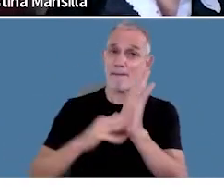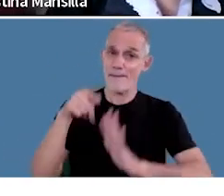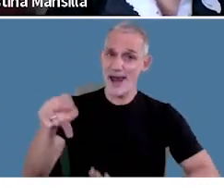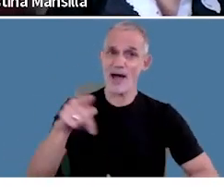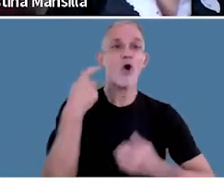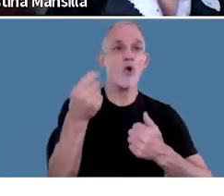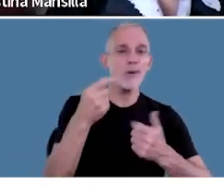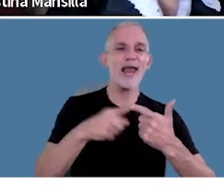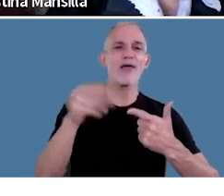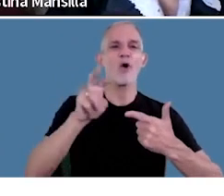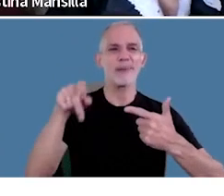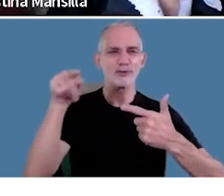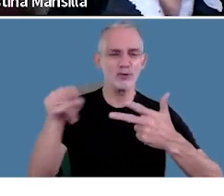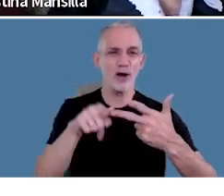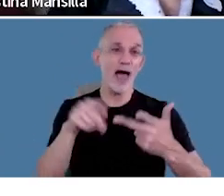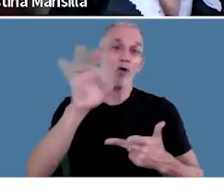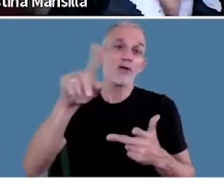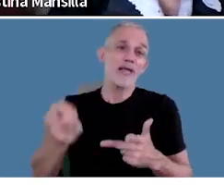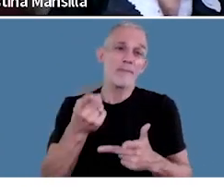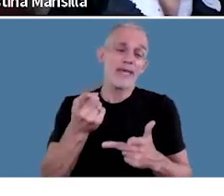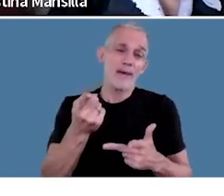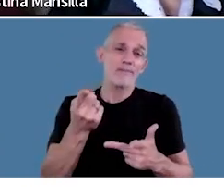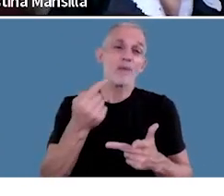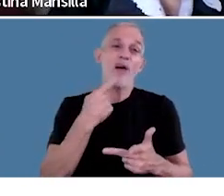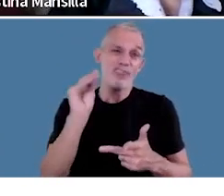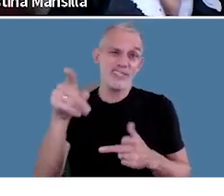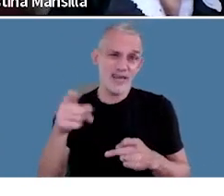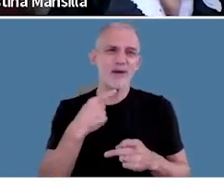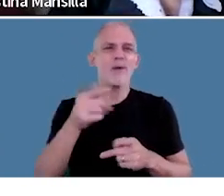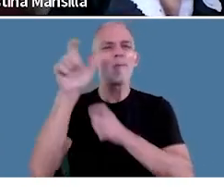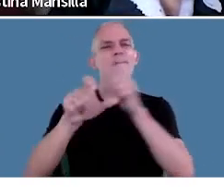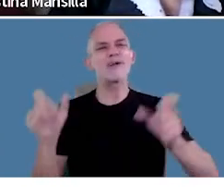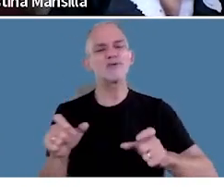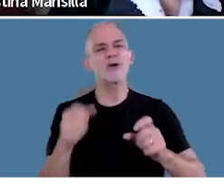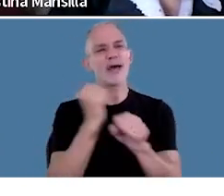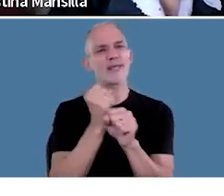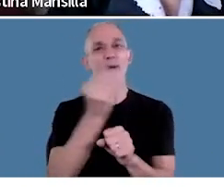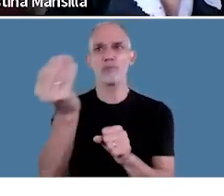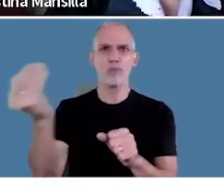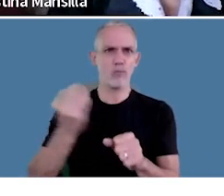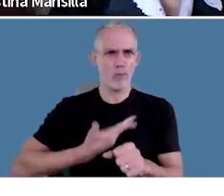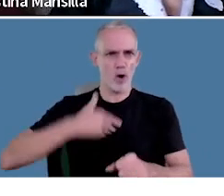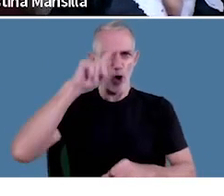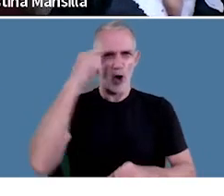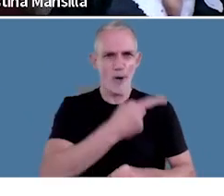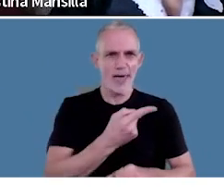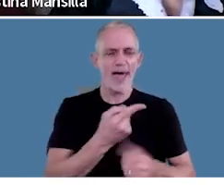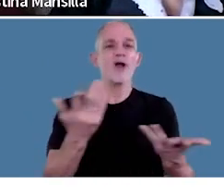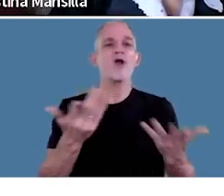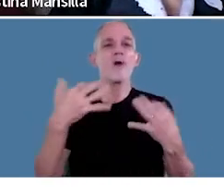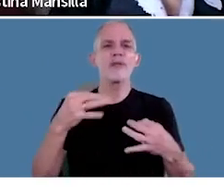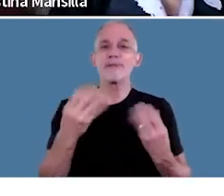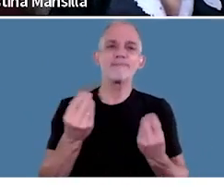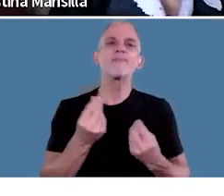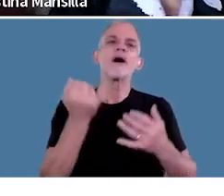o pensionado, o también, como dice allí, con personas que ejerzan cargos públicos que están sujetas a